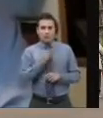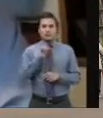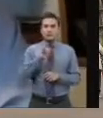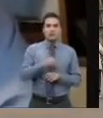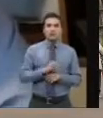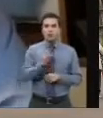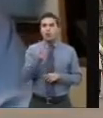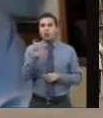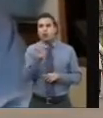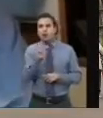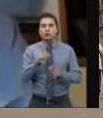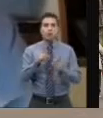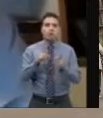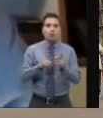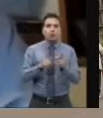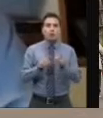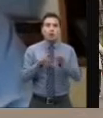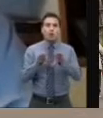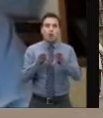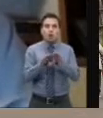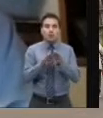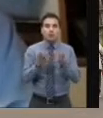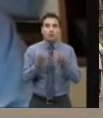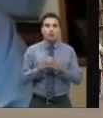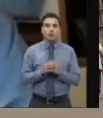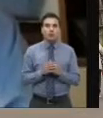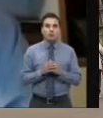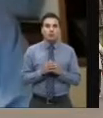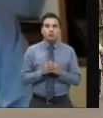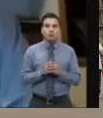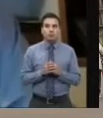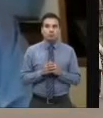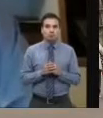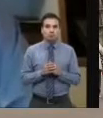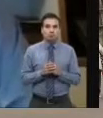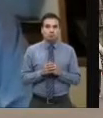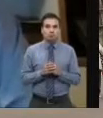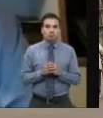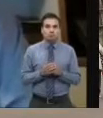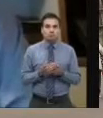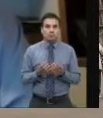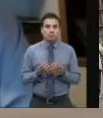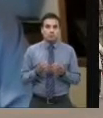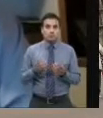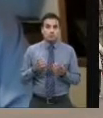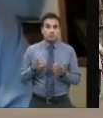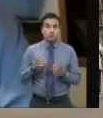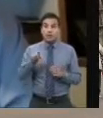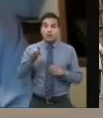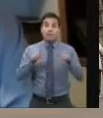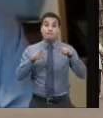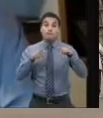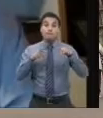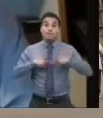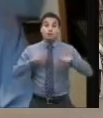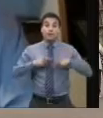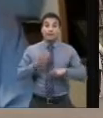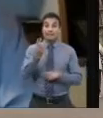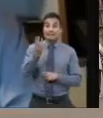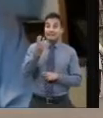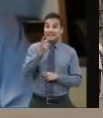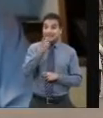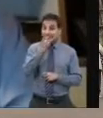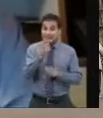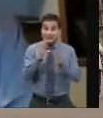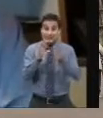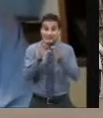cuándo, sin explicar si lo declararon o no lo declararon. Y este consejo le da más validez a lo que dijeron tres que a lo que